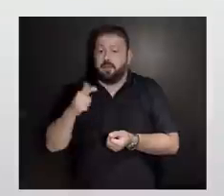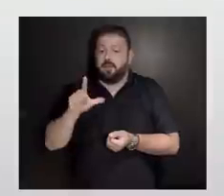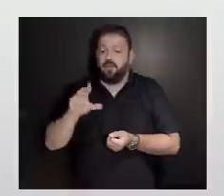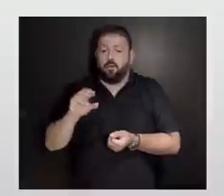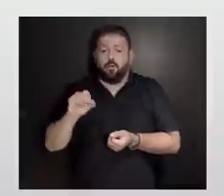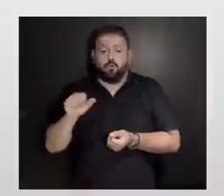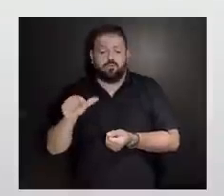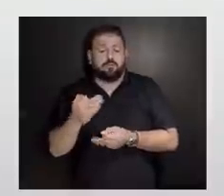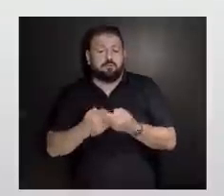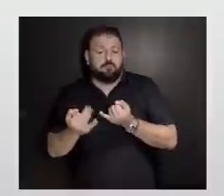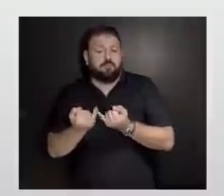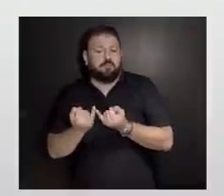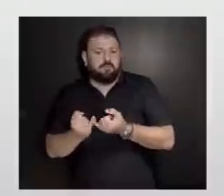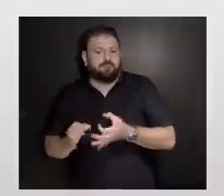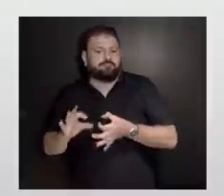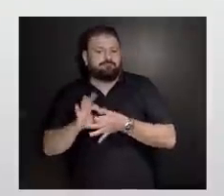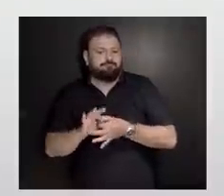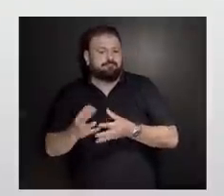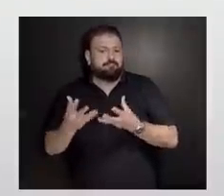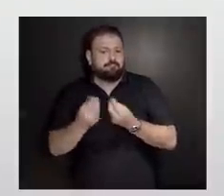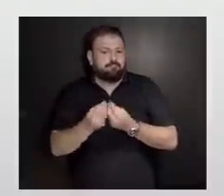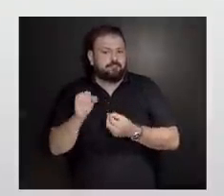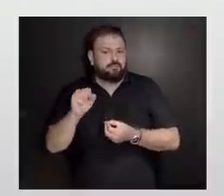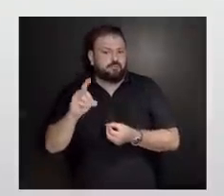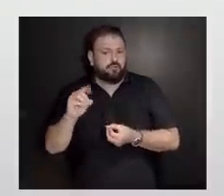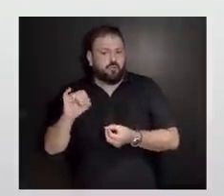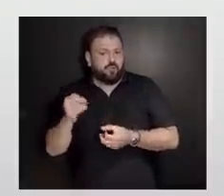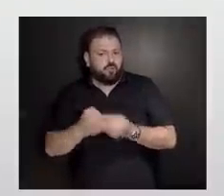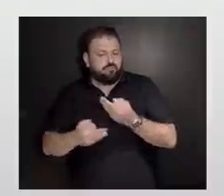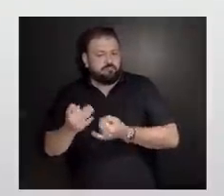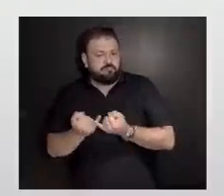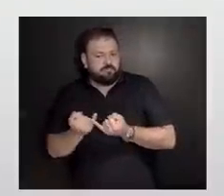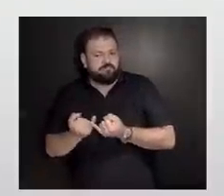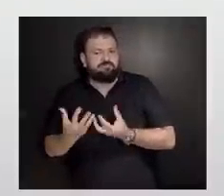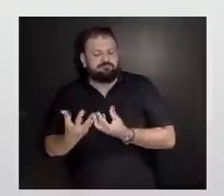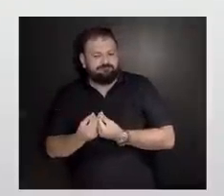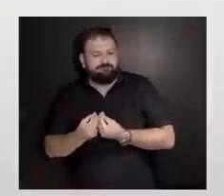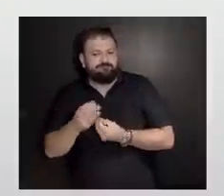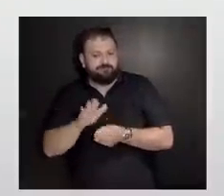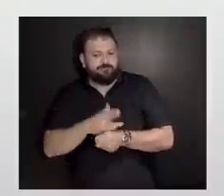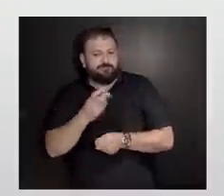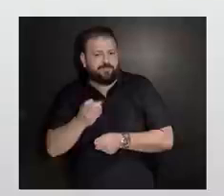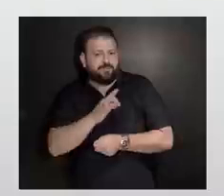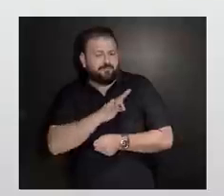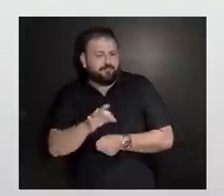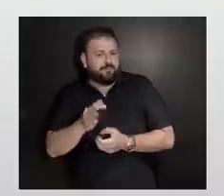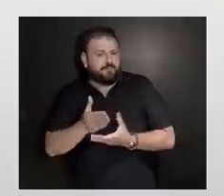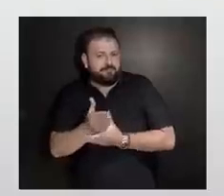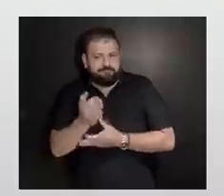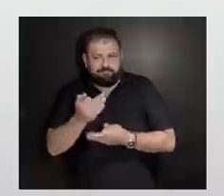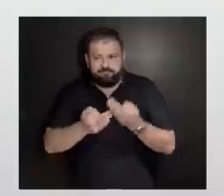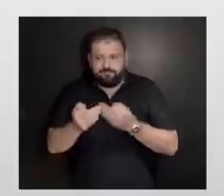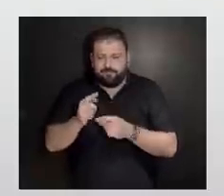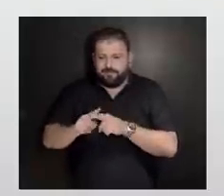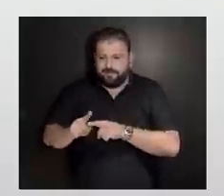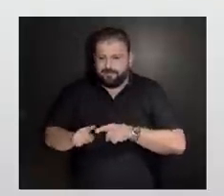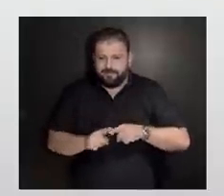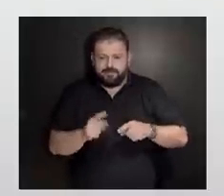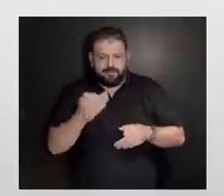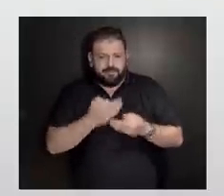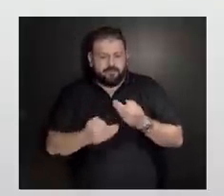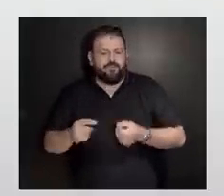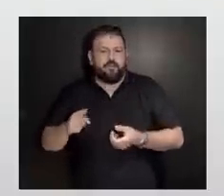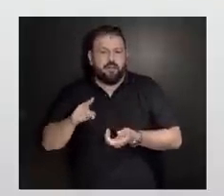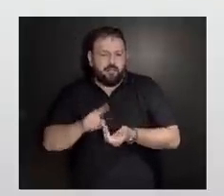capacidad de unirse a estos iones de sodio, los cuales pueden a su vez adentrarse en las células del epitelio intestinal, es